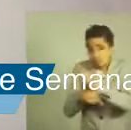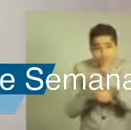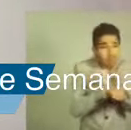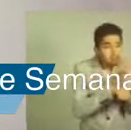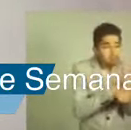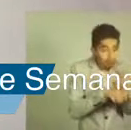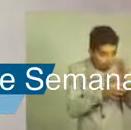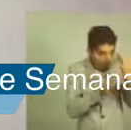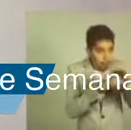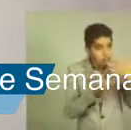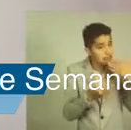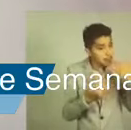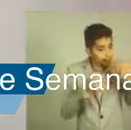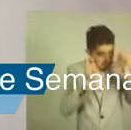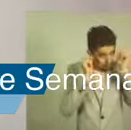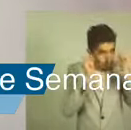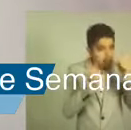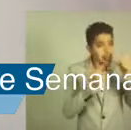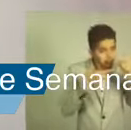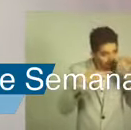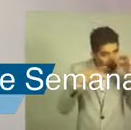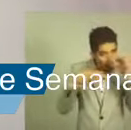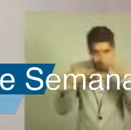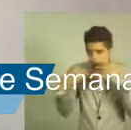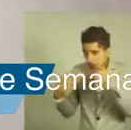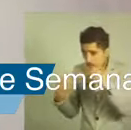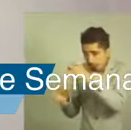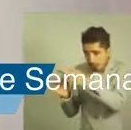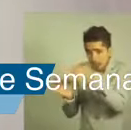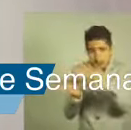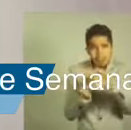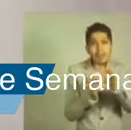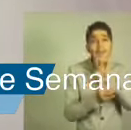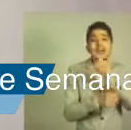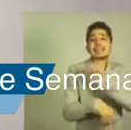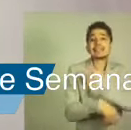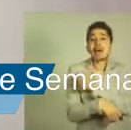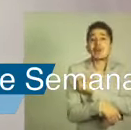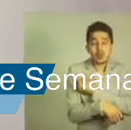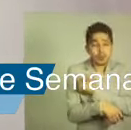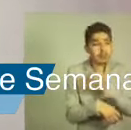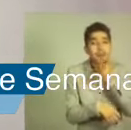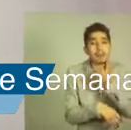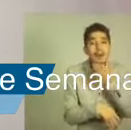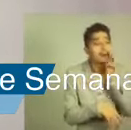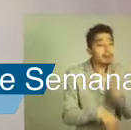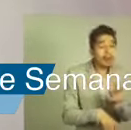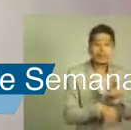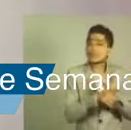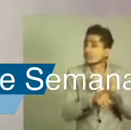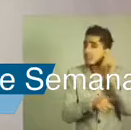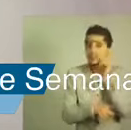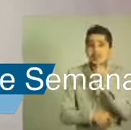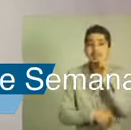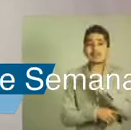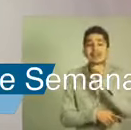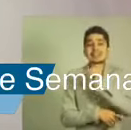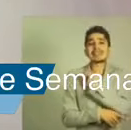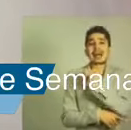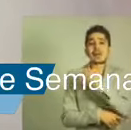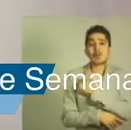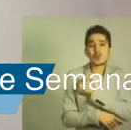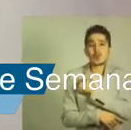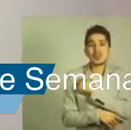manera puntual los filtros sanitarios. Deben de tener filtros sanitarios,